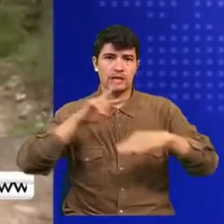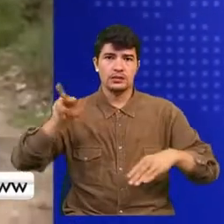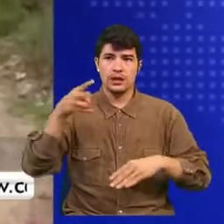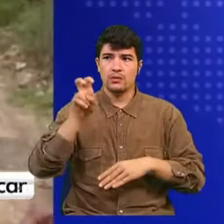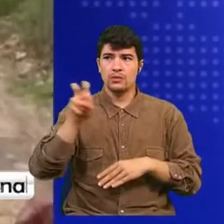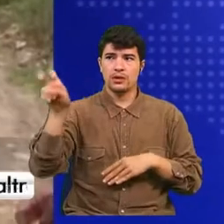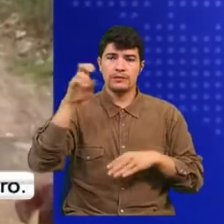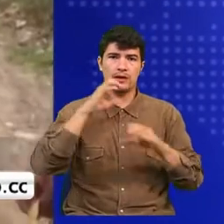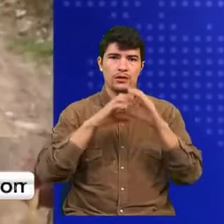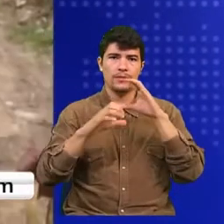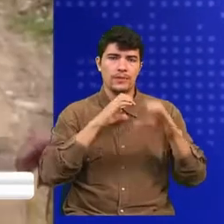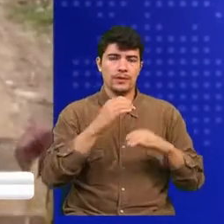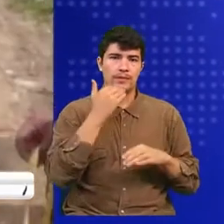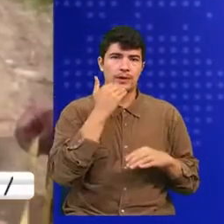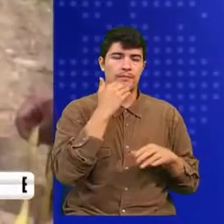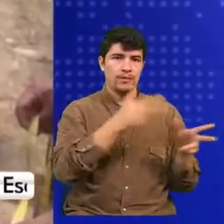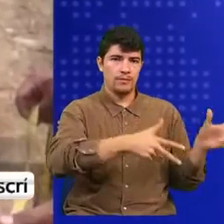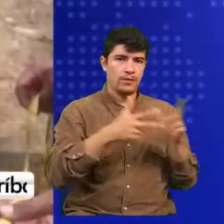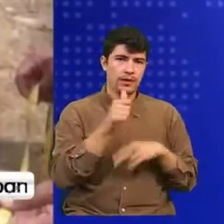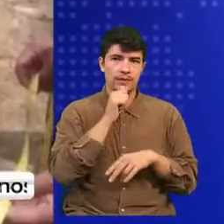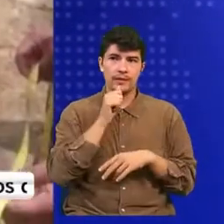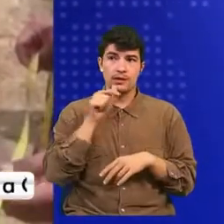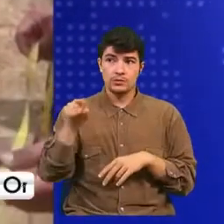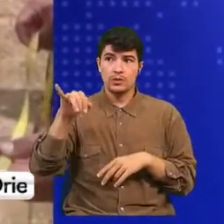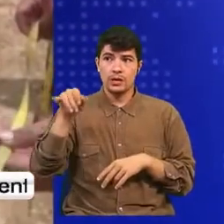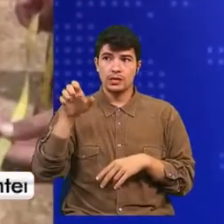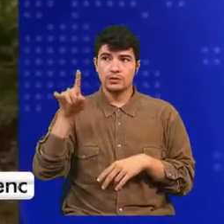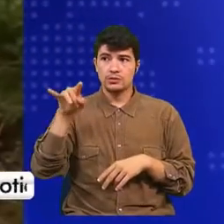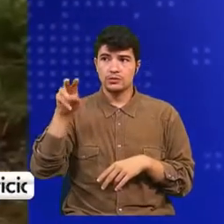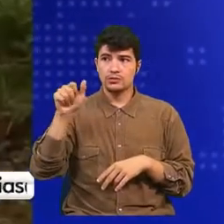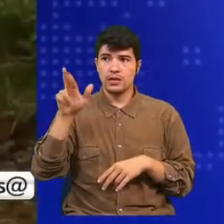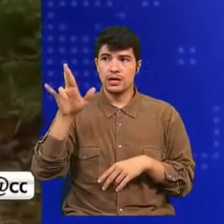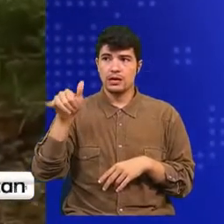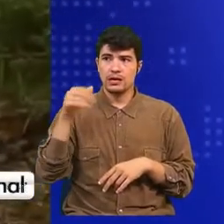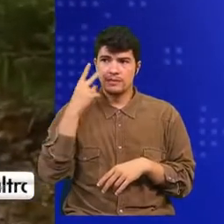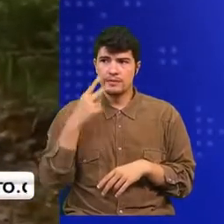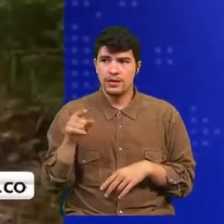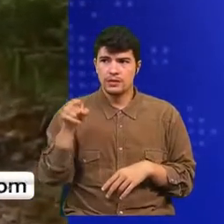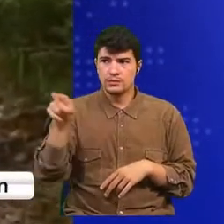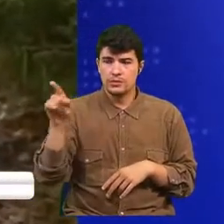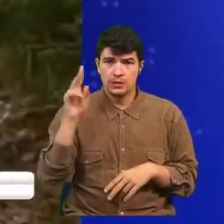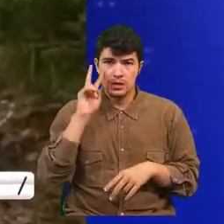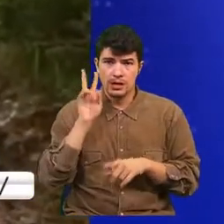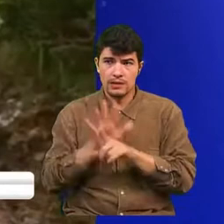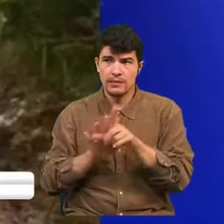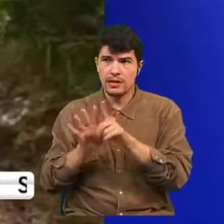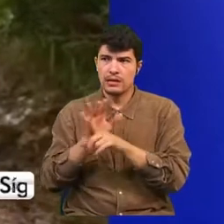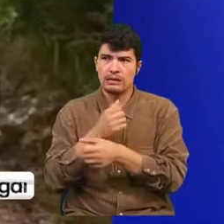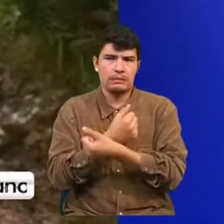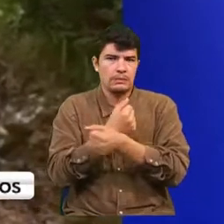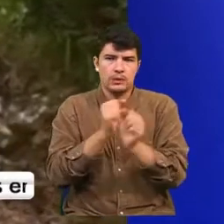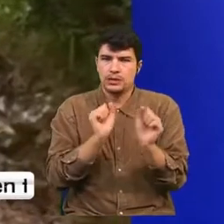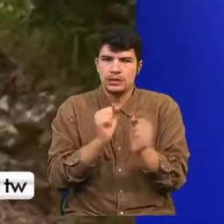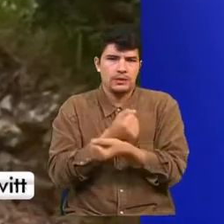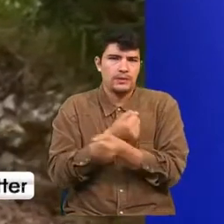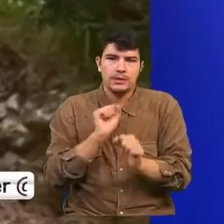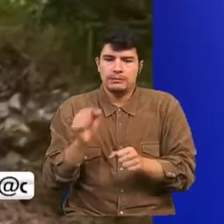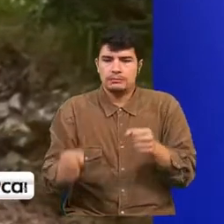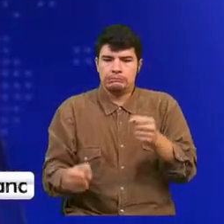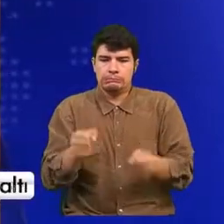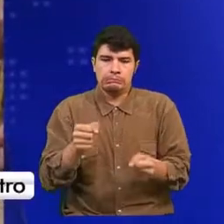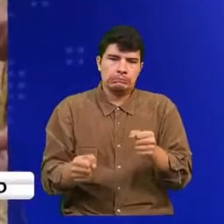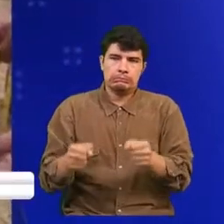como las que comunican a Puente Nacional con Jesús María y Guabatá. Como se observa en las imágenes, era imposible el tránsito entre